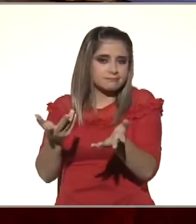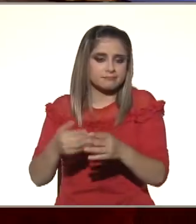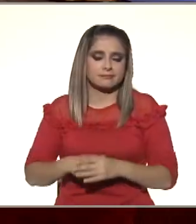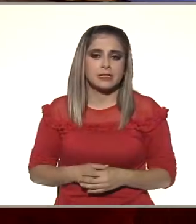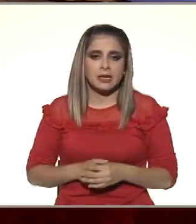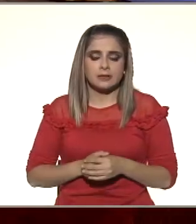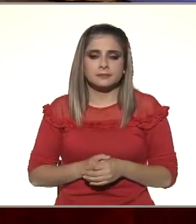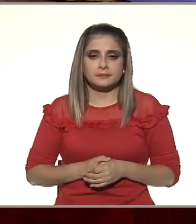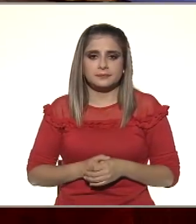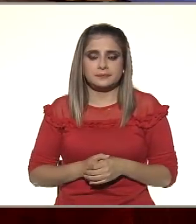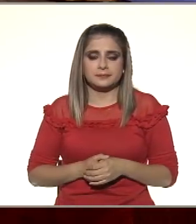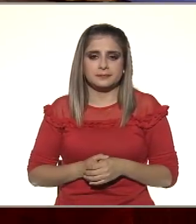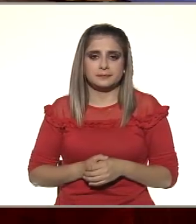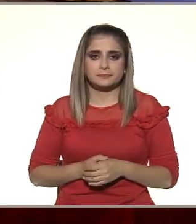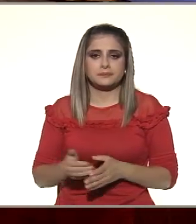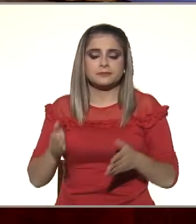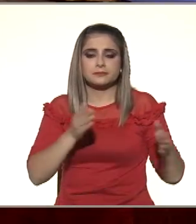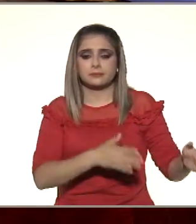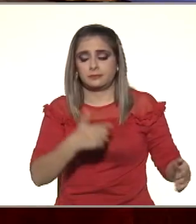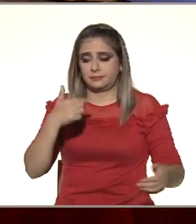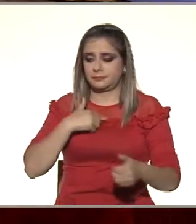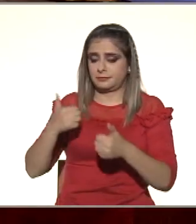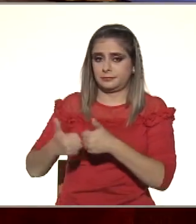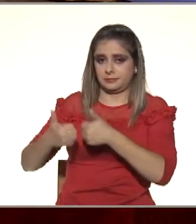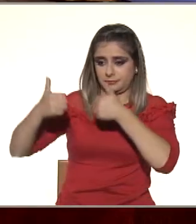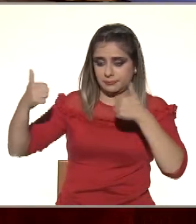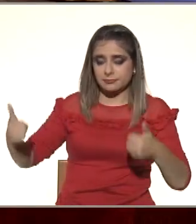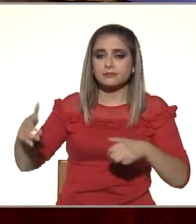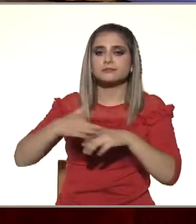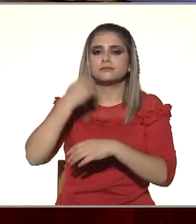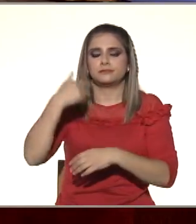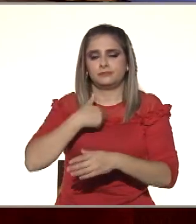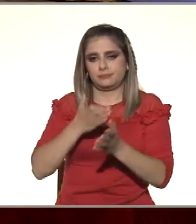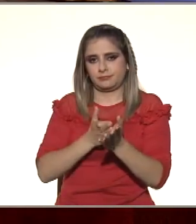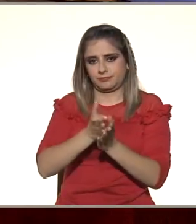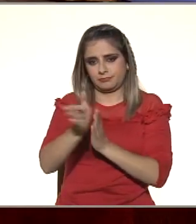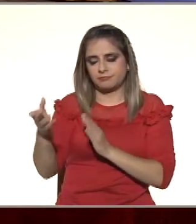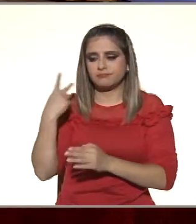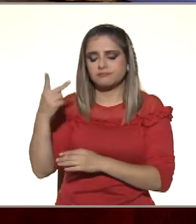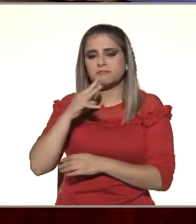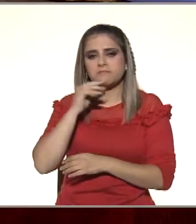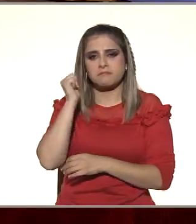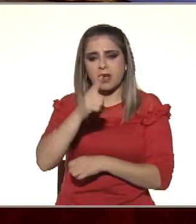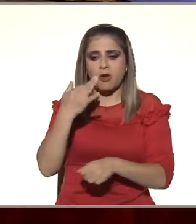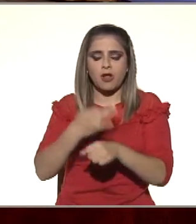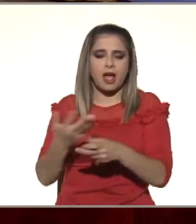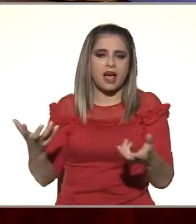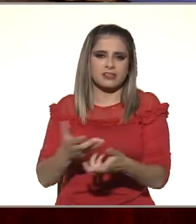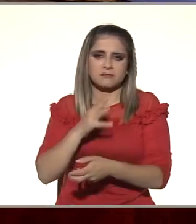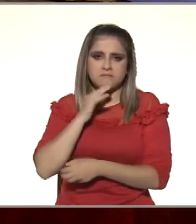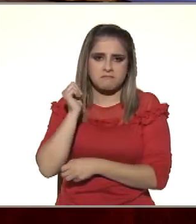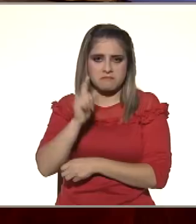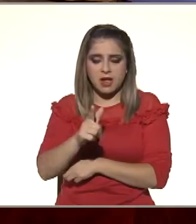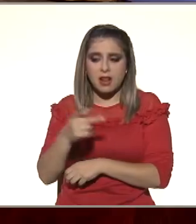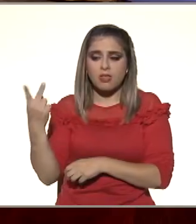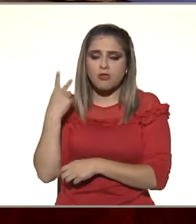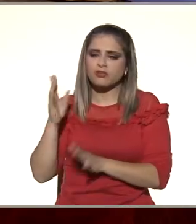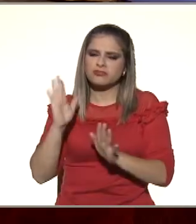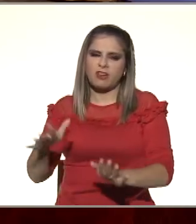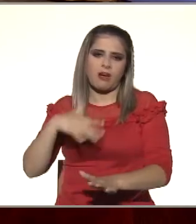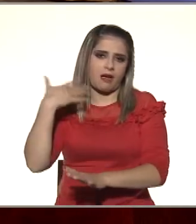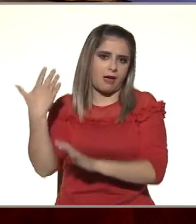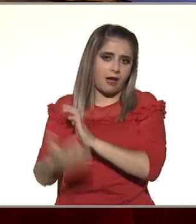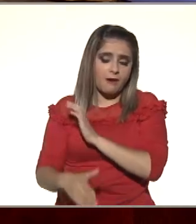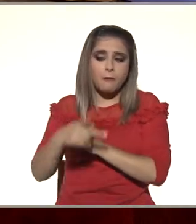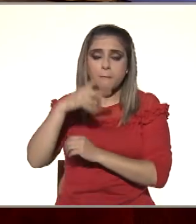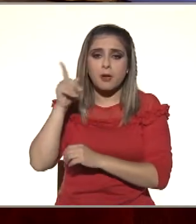Y bueno, también nos dicen, mi separación fue por una infidelidad, actuamos muy mal y seguimos actuando mal. Lo de nosotros ya acabó, pero él